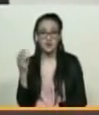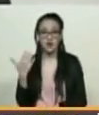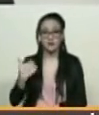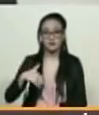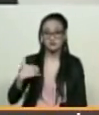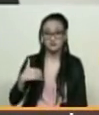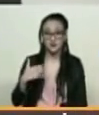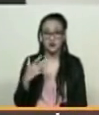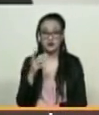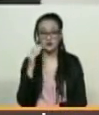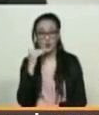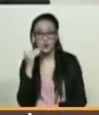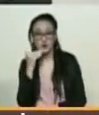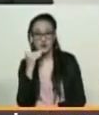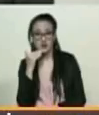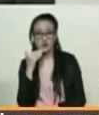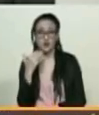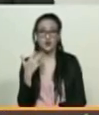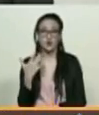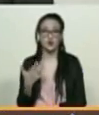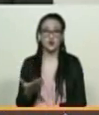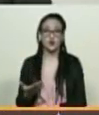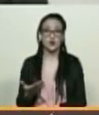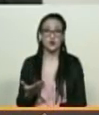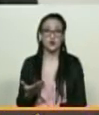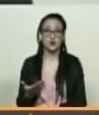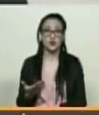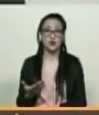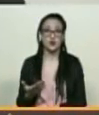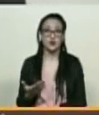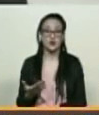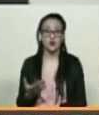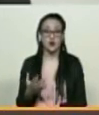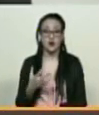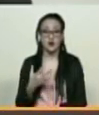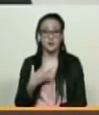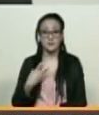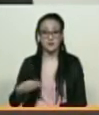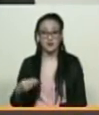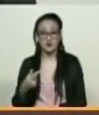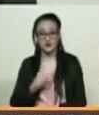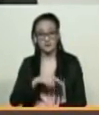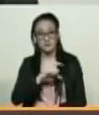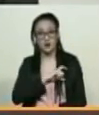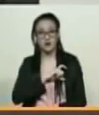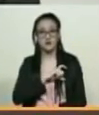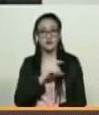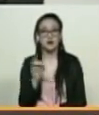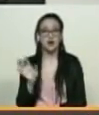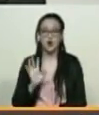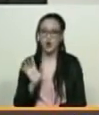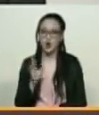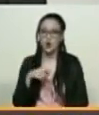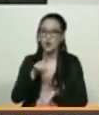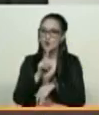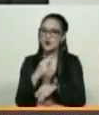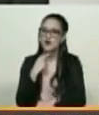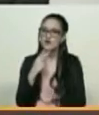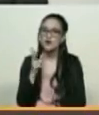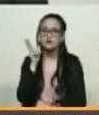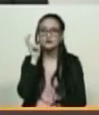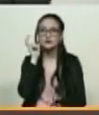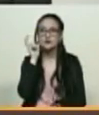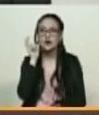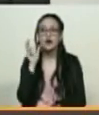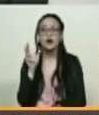ni a Trump, ni a Macri, ni a Mariano Rajoy. La única voz a la que debes atender es a la voz de Dios, que es la voz